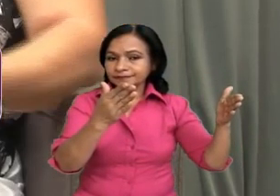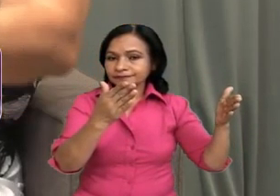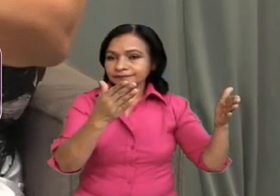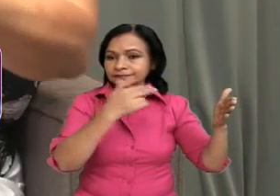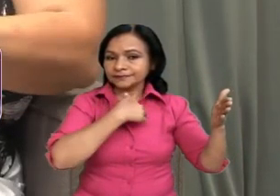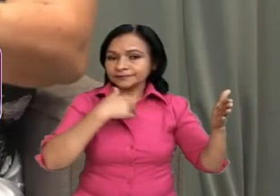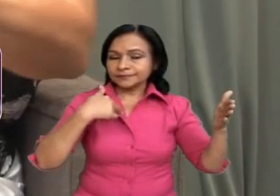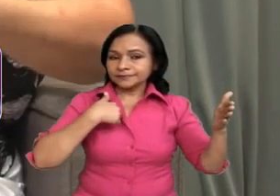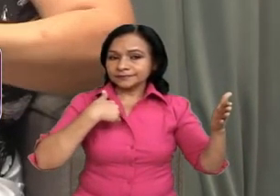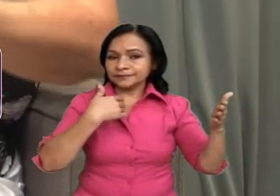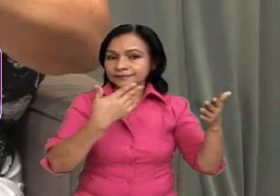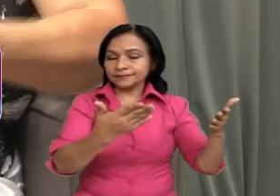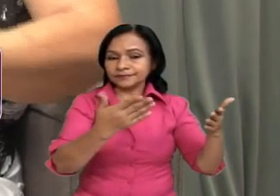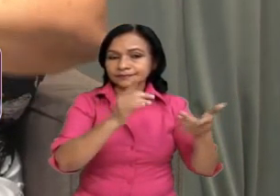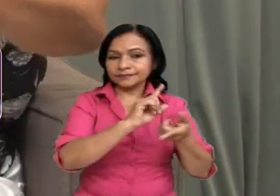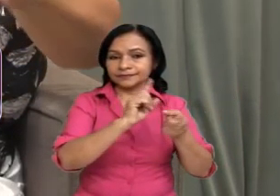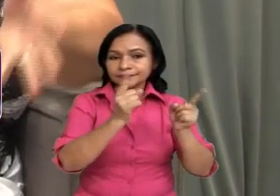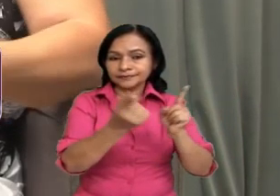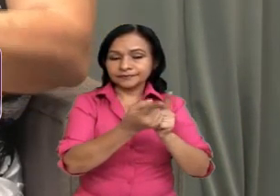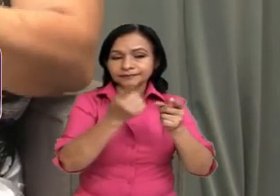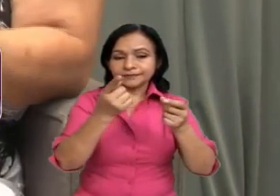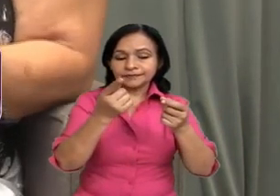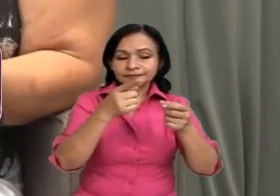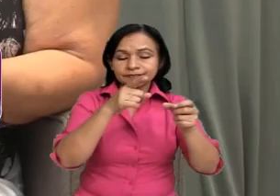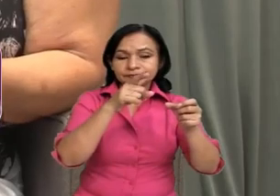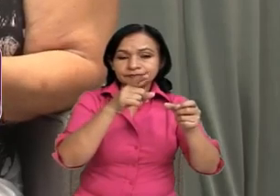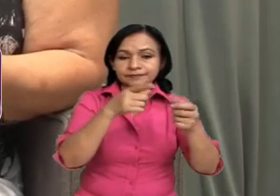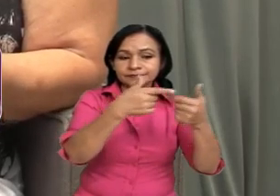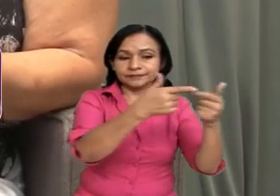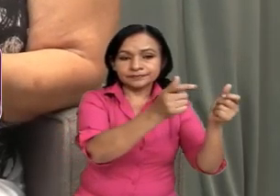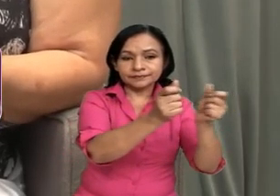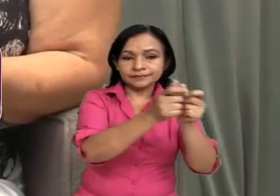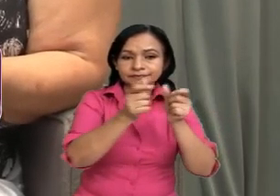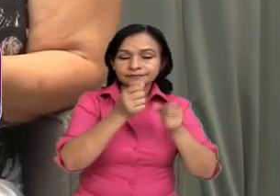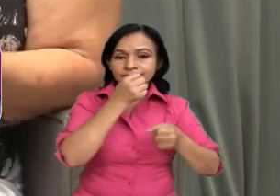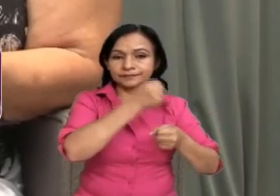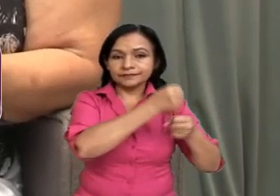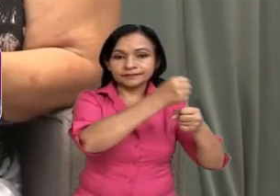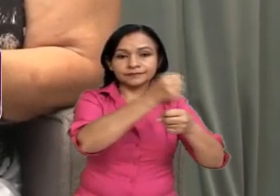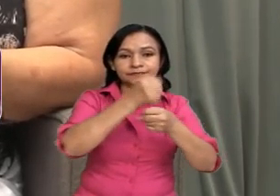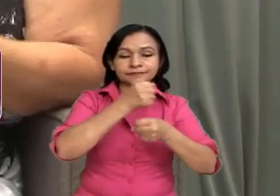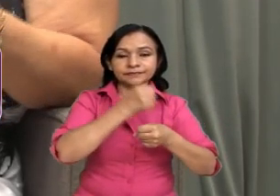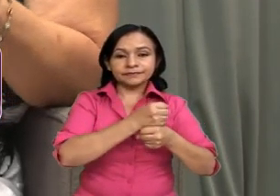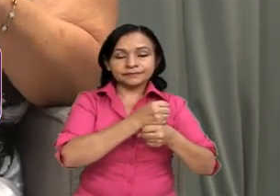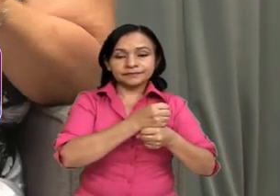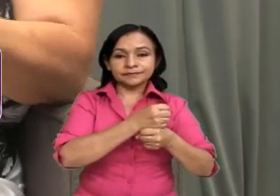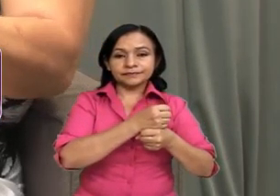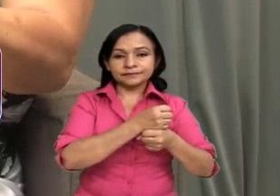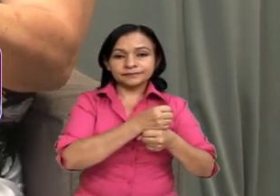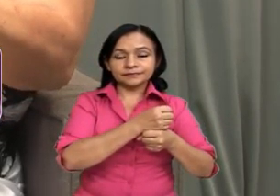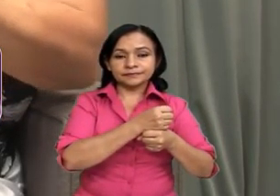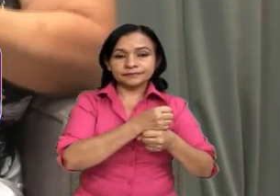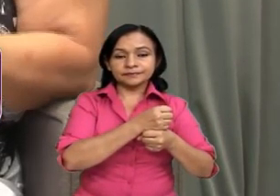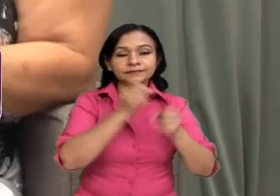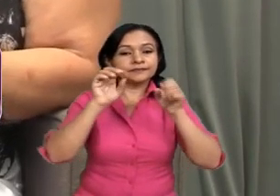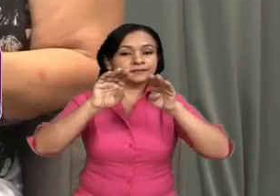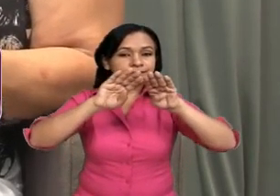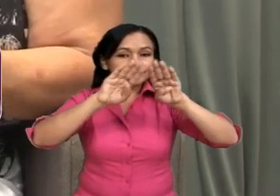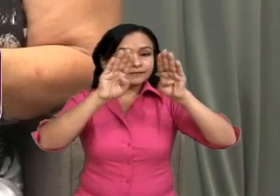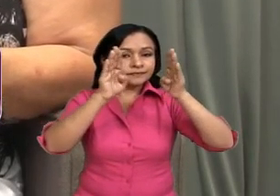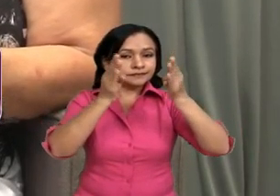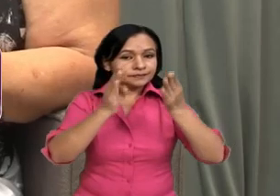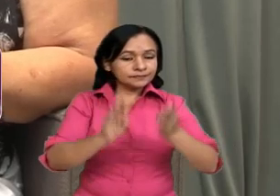introduce, digamos, el campo del cooperativismo y al mismo tiempo la mujer entra también.